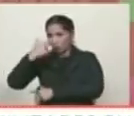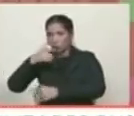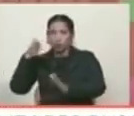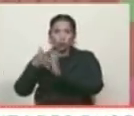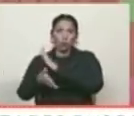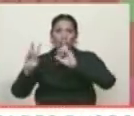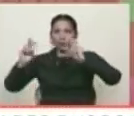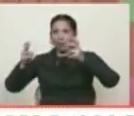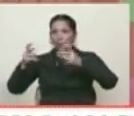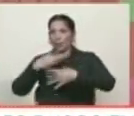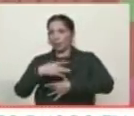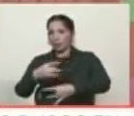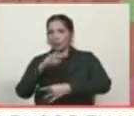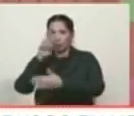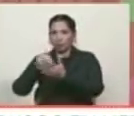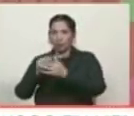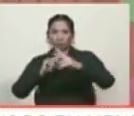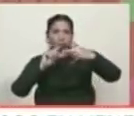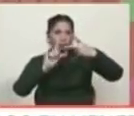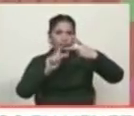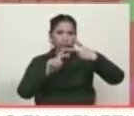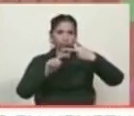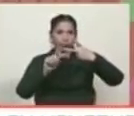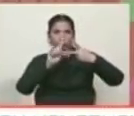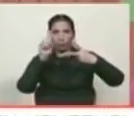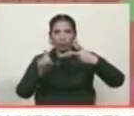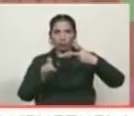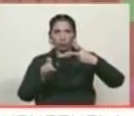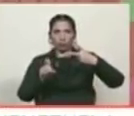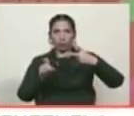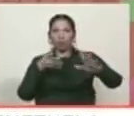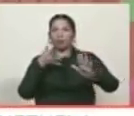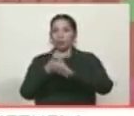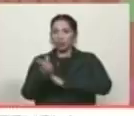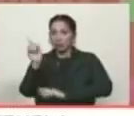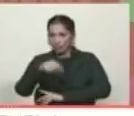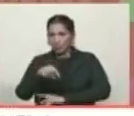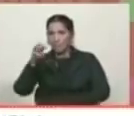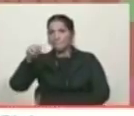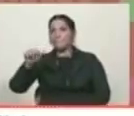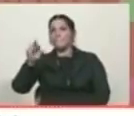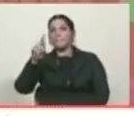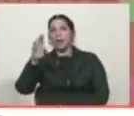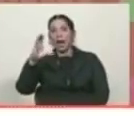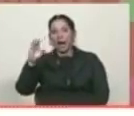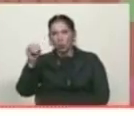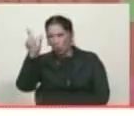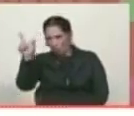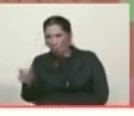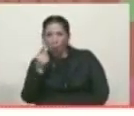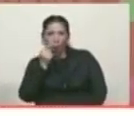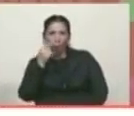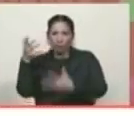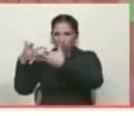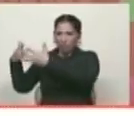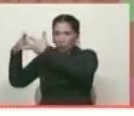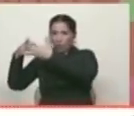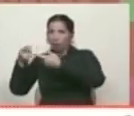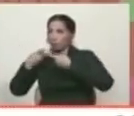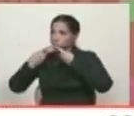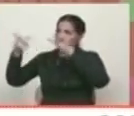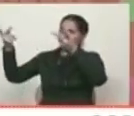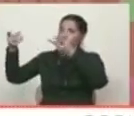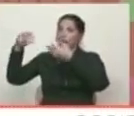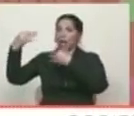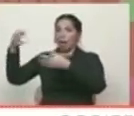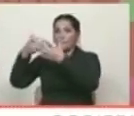interés nacional? Y en segundo lugar, la segunda pregunta, también vinculada a Marco Rubio, es que ha enviado una carta, según lo que ha publicado